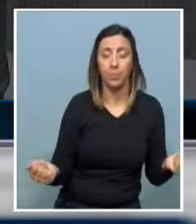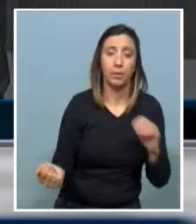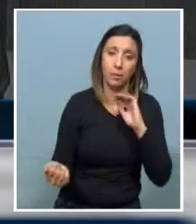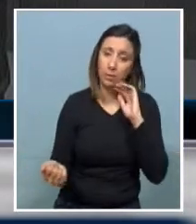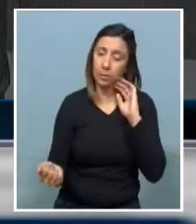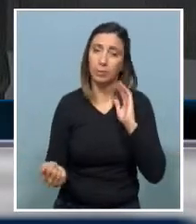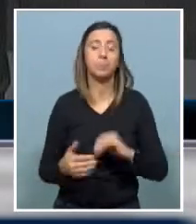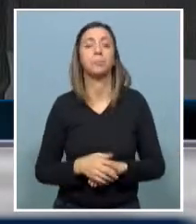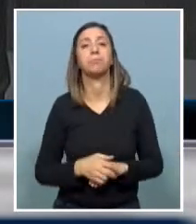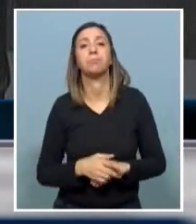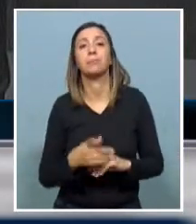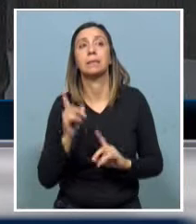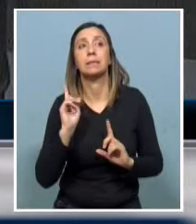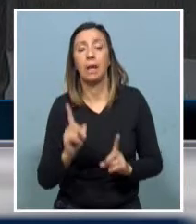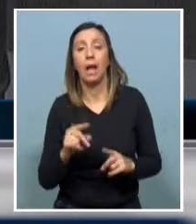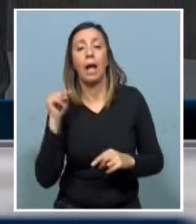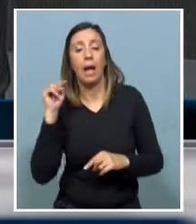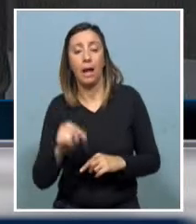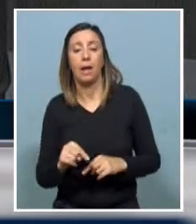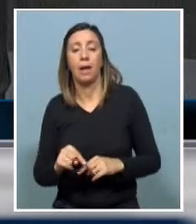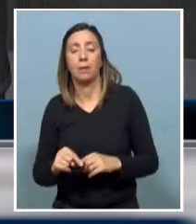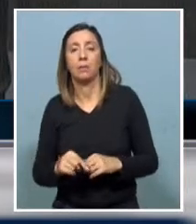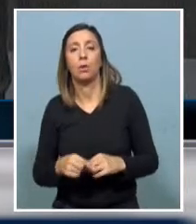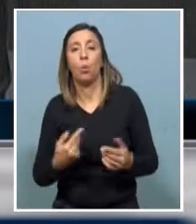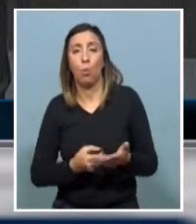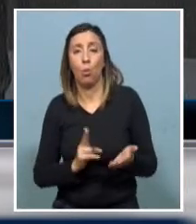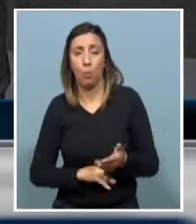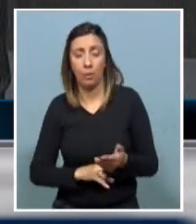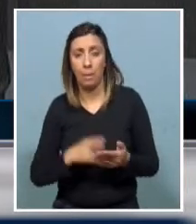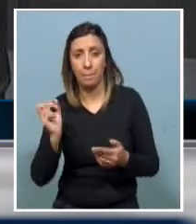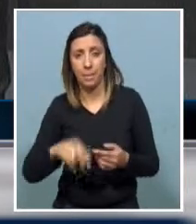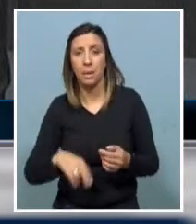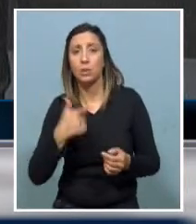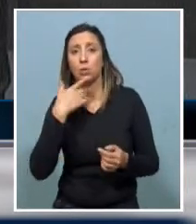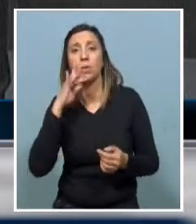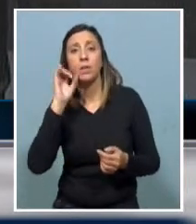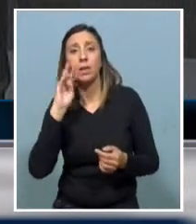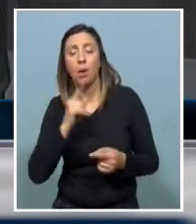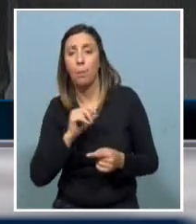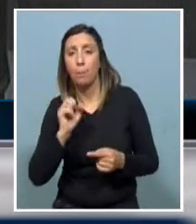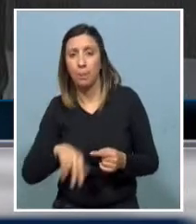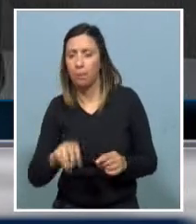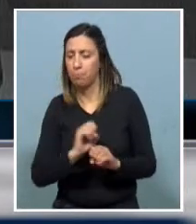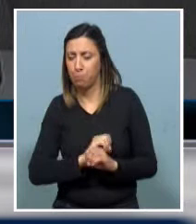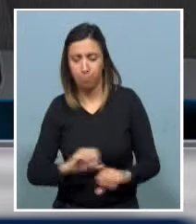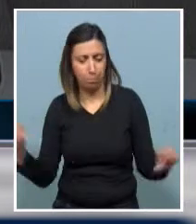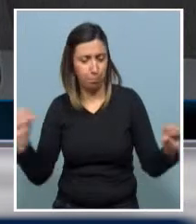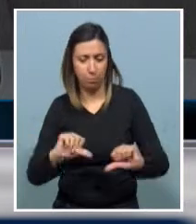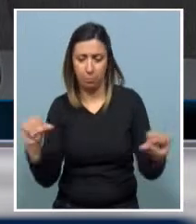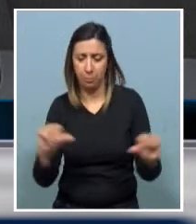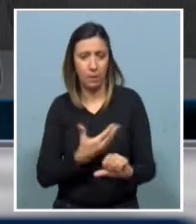el gobierno anterior. Se está realizando todo lo que es la reconstrucción de todo el plan Solidaridad, que fue un fracaso